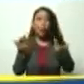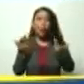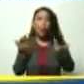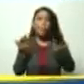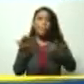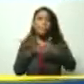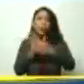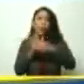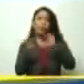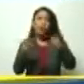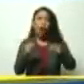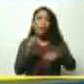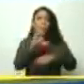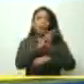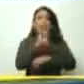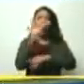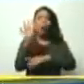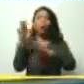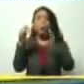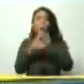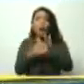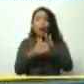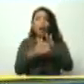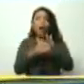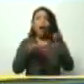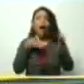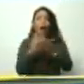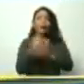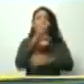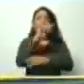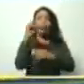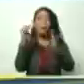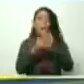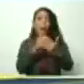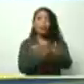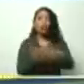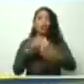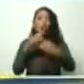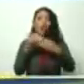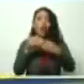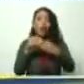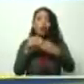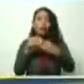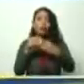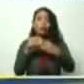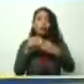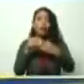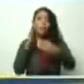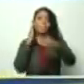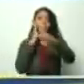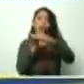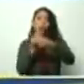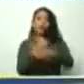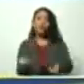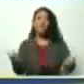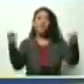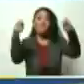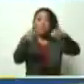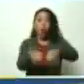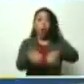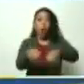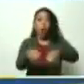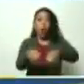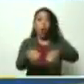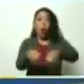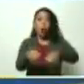entre 24 mil a 30 mil millones de dólares le han congelado le han